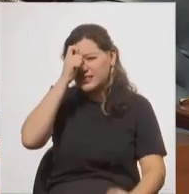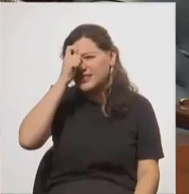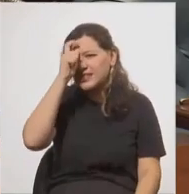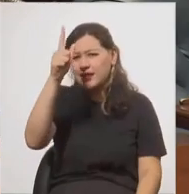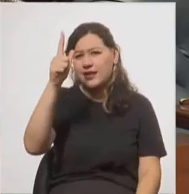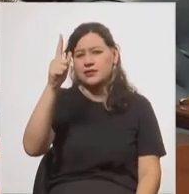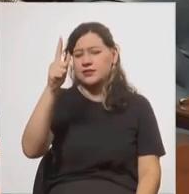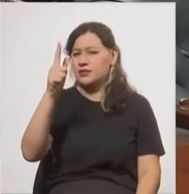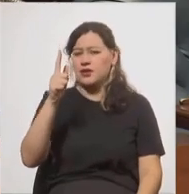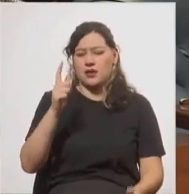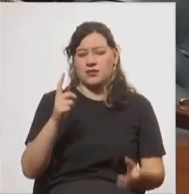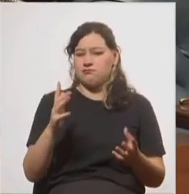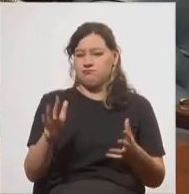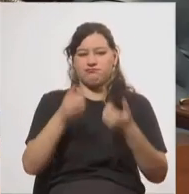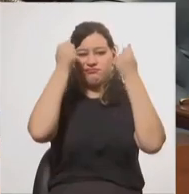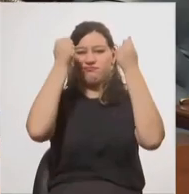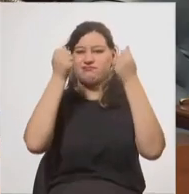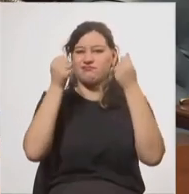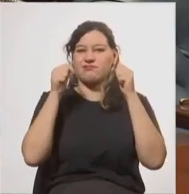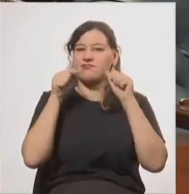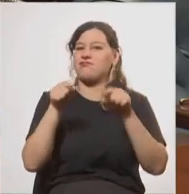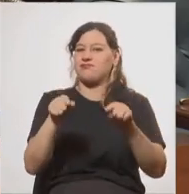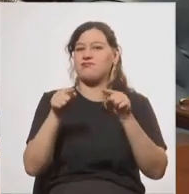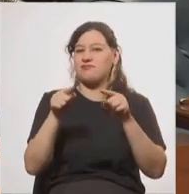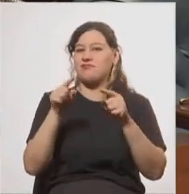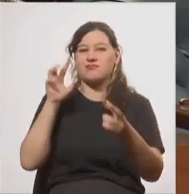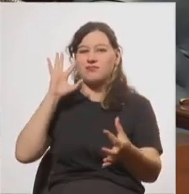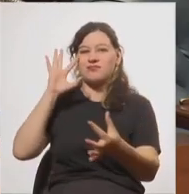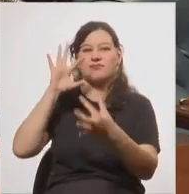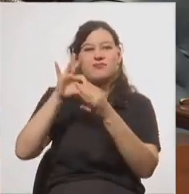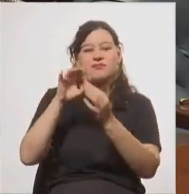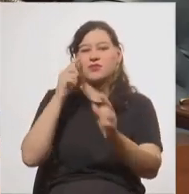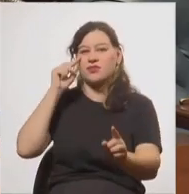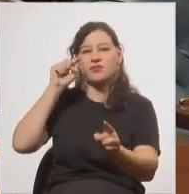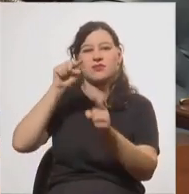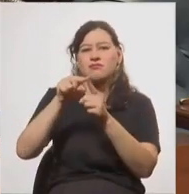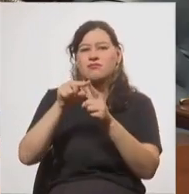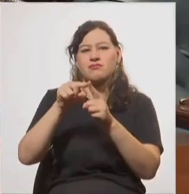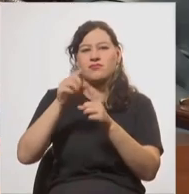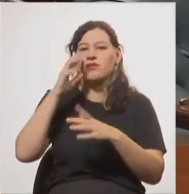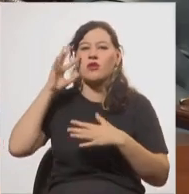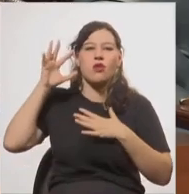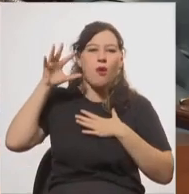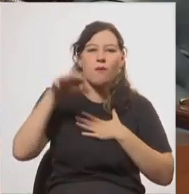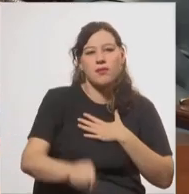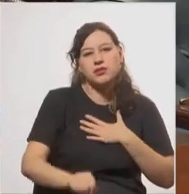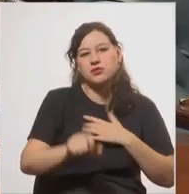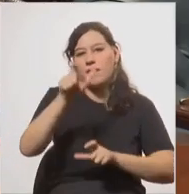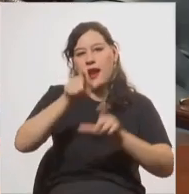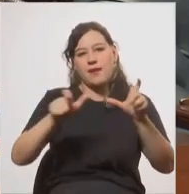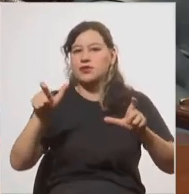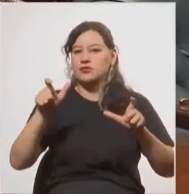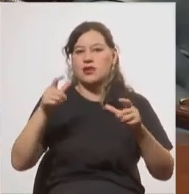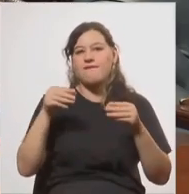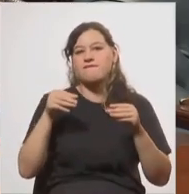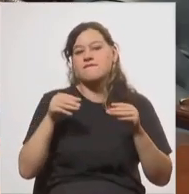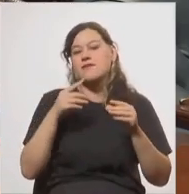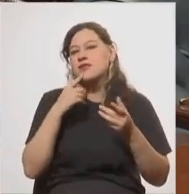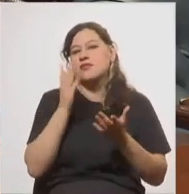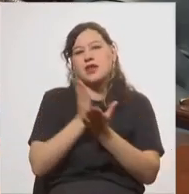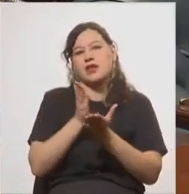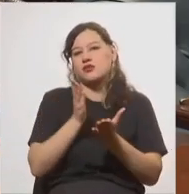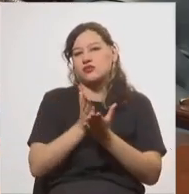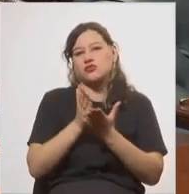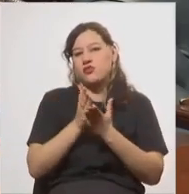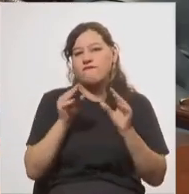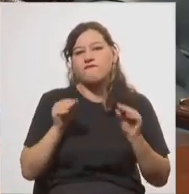e idoneidad tuvieron un móvil en común, que fue el compromiso con los más vulnerados. Nunca se